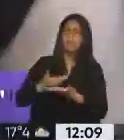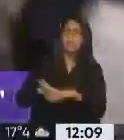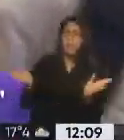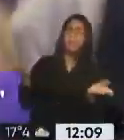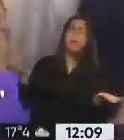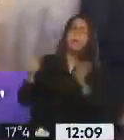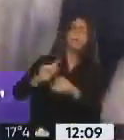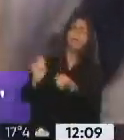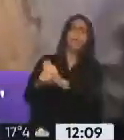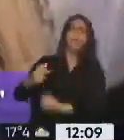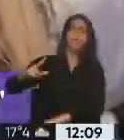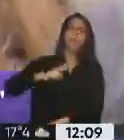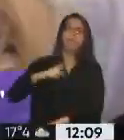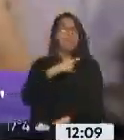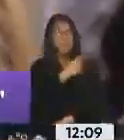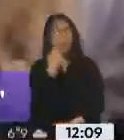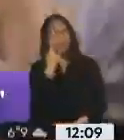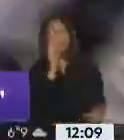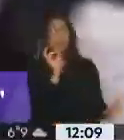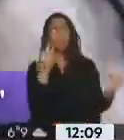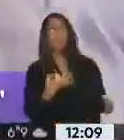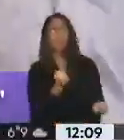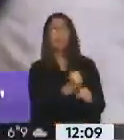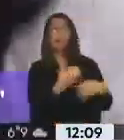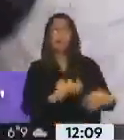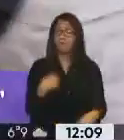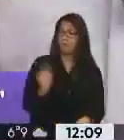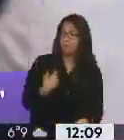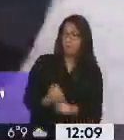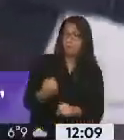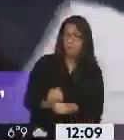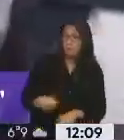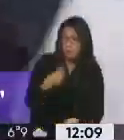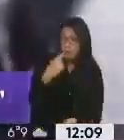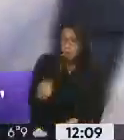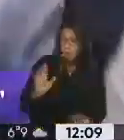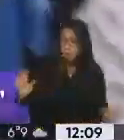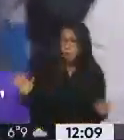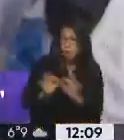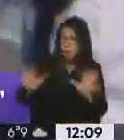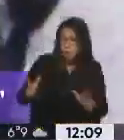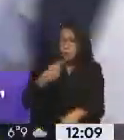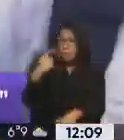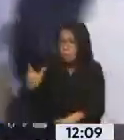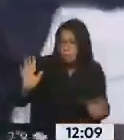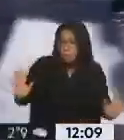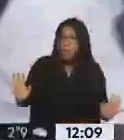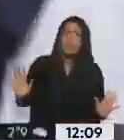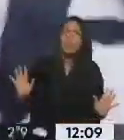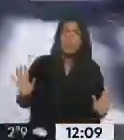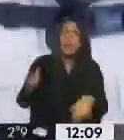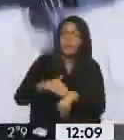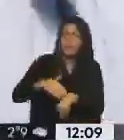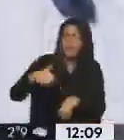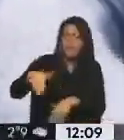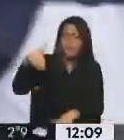privatizar, así que procura ser una buena trabajadora. Bien, somos trabajadores, estamos preguntándote con toda libertad a horas de una,